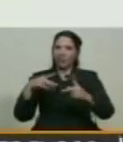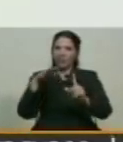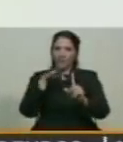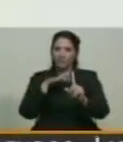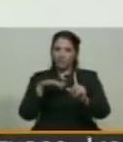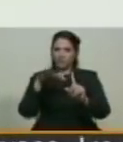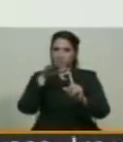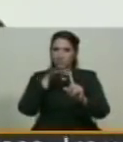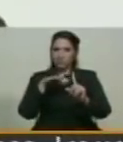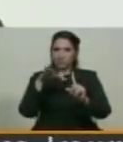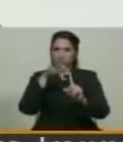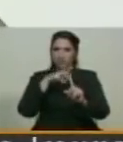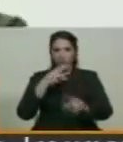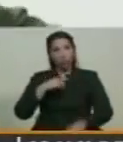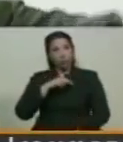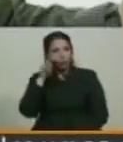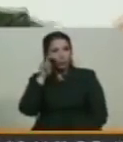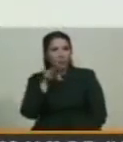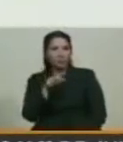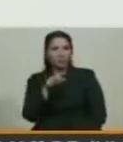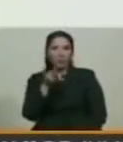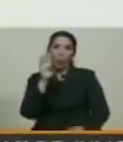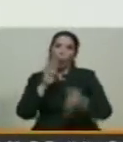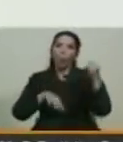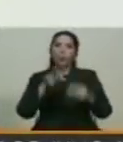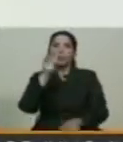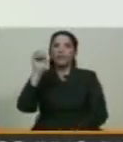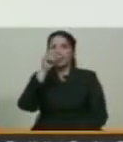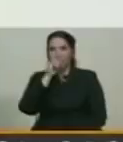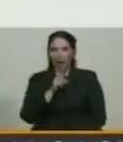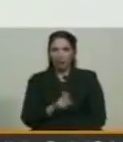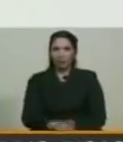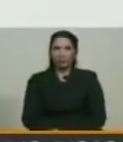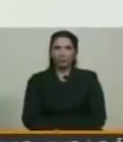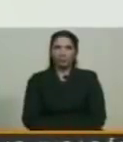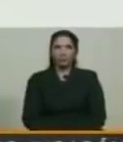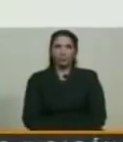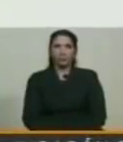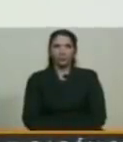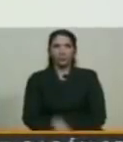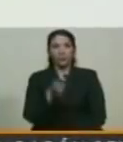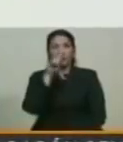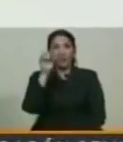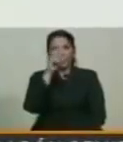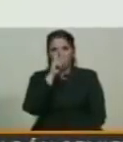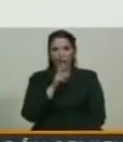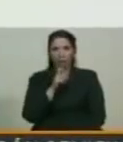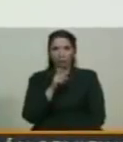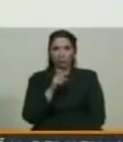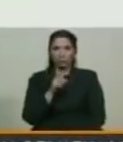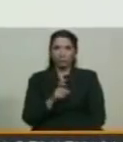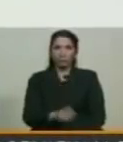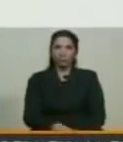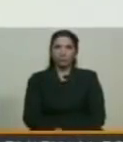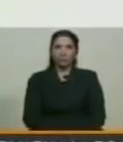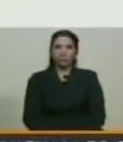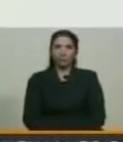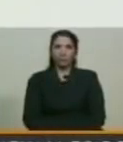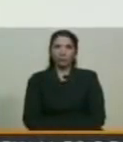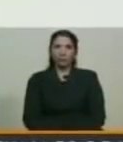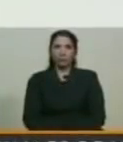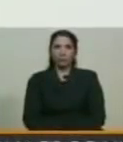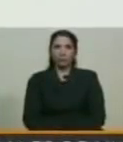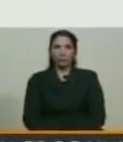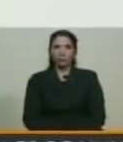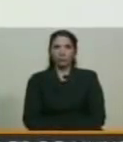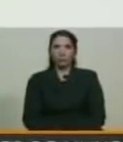que ya hemos visto durante estos últimos 20 años. 20 años porque, bueno,